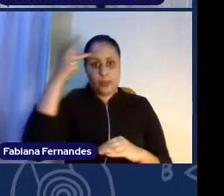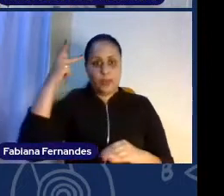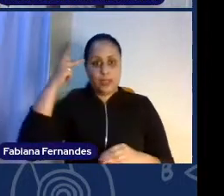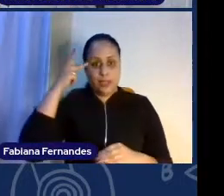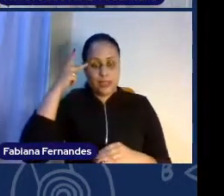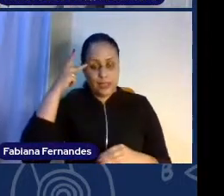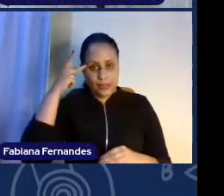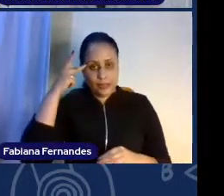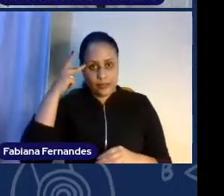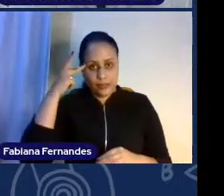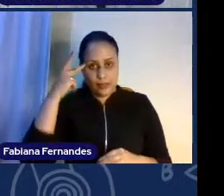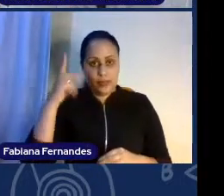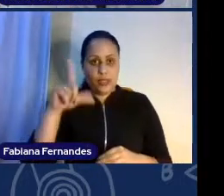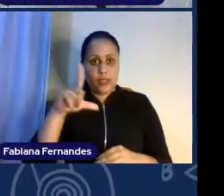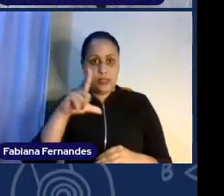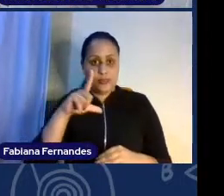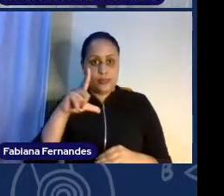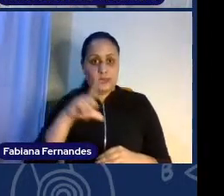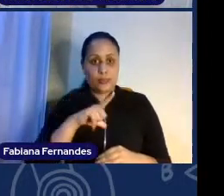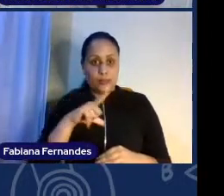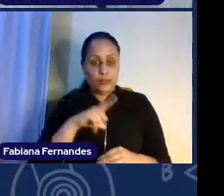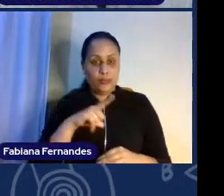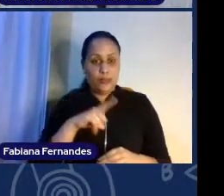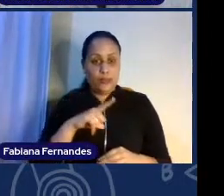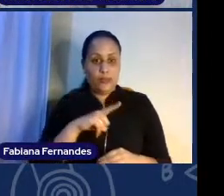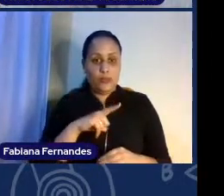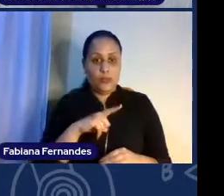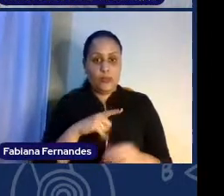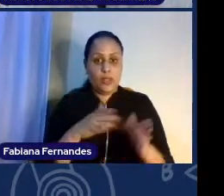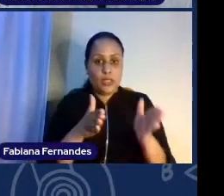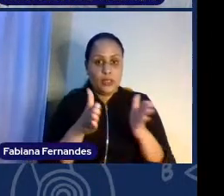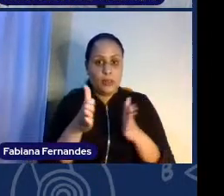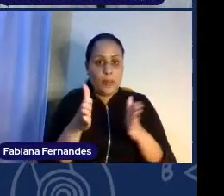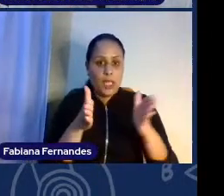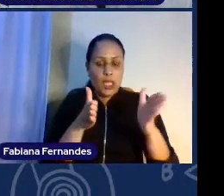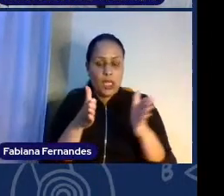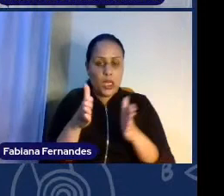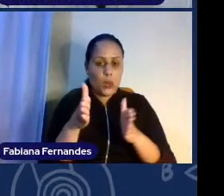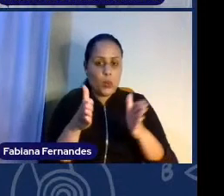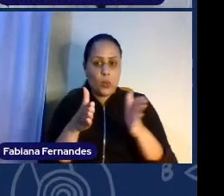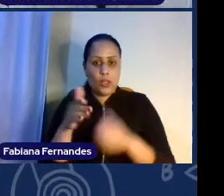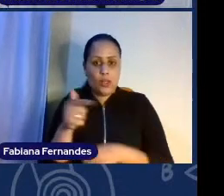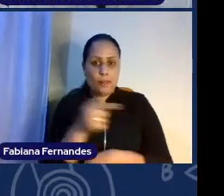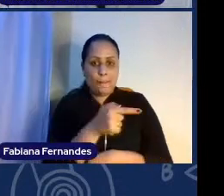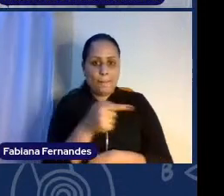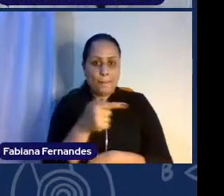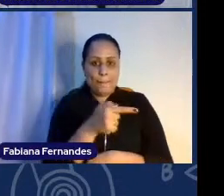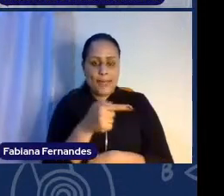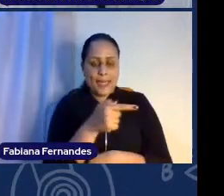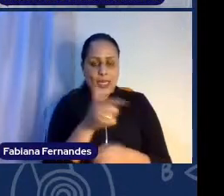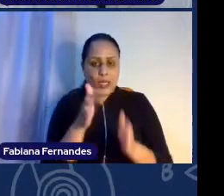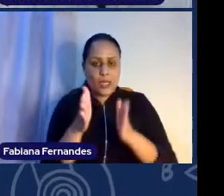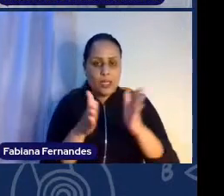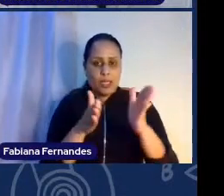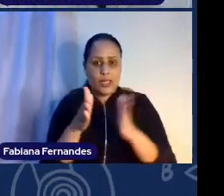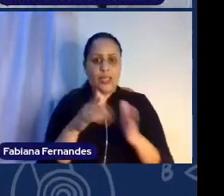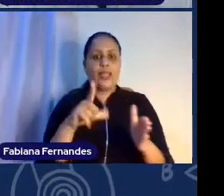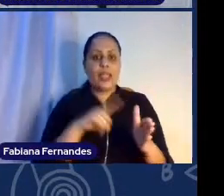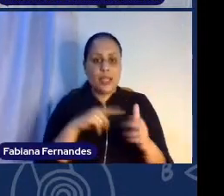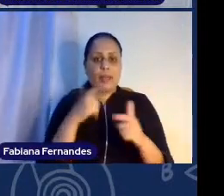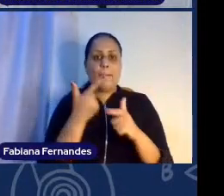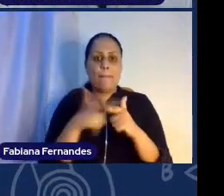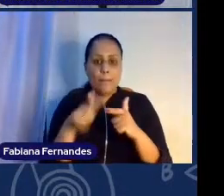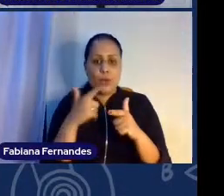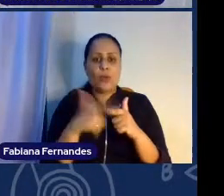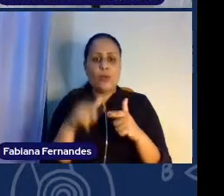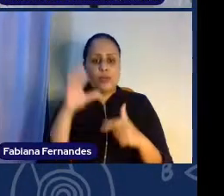de ponernos atención, en este momento tienen problemas de sueño. A veces se levantan más